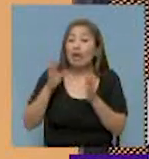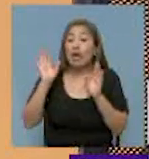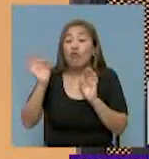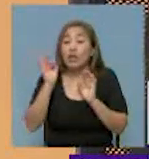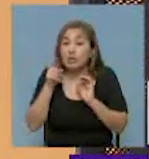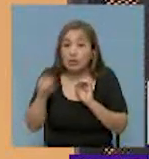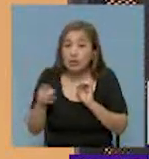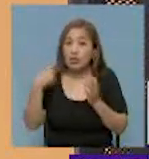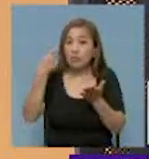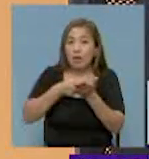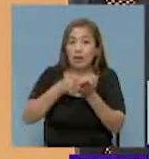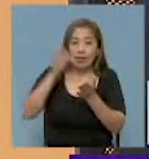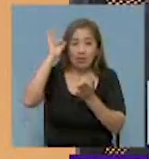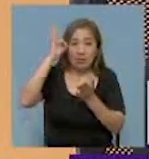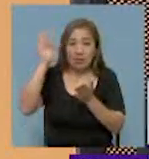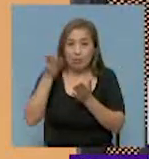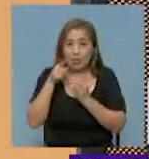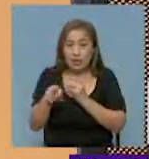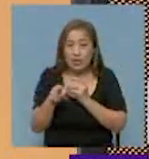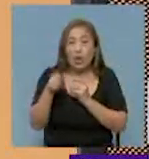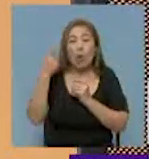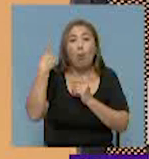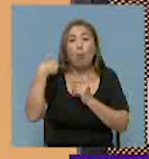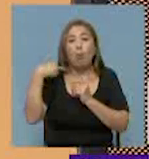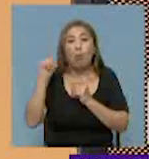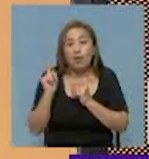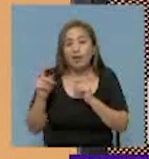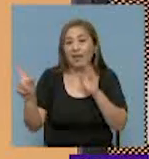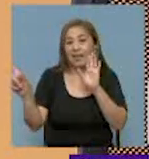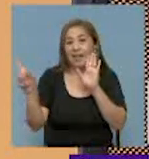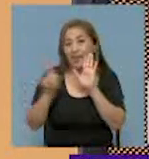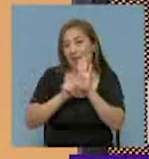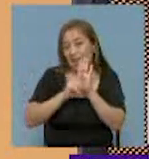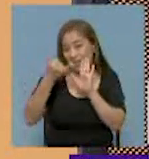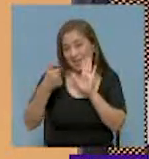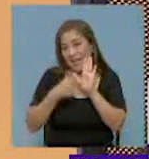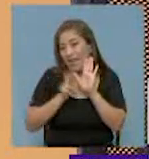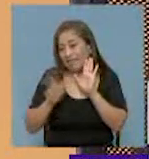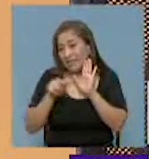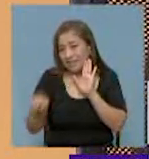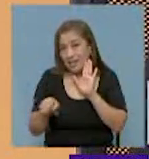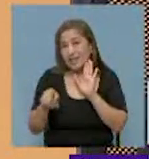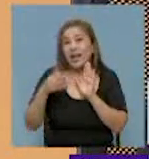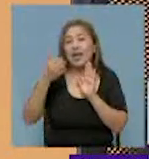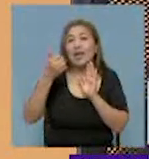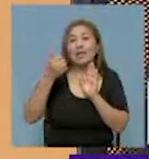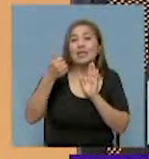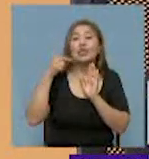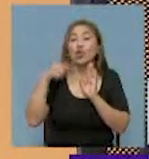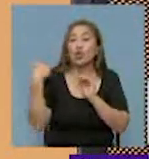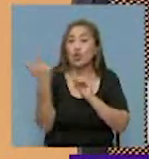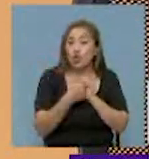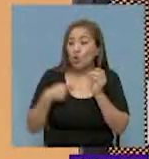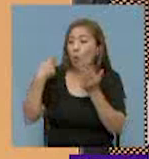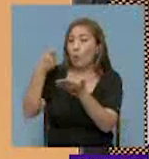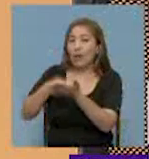haberlo cancelado completo porque es lo que dispone la normativa el decreto se mil dispone de nosotros al